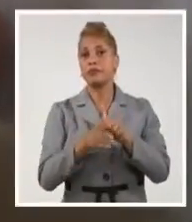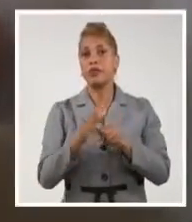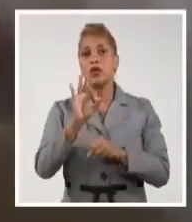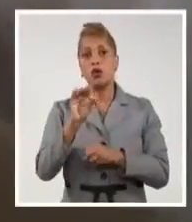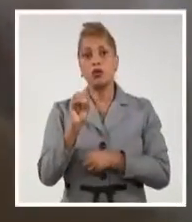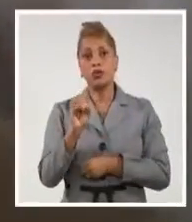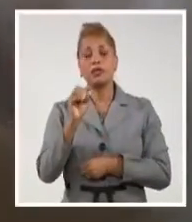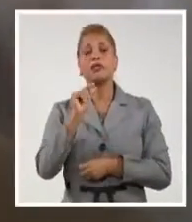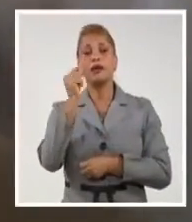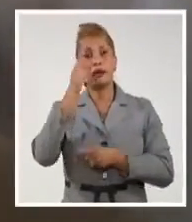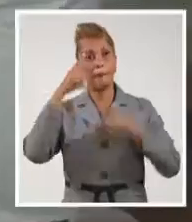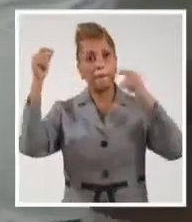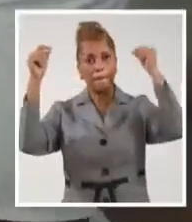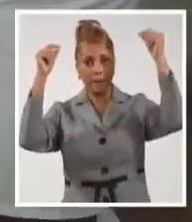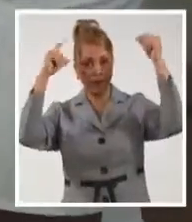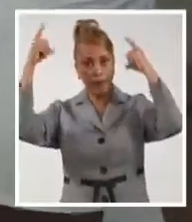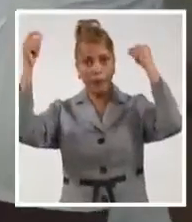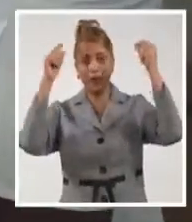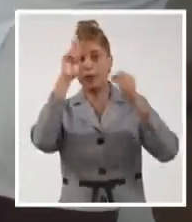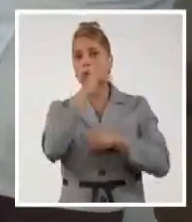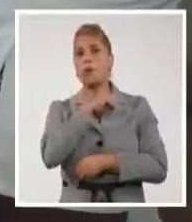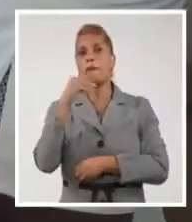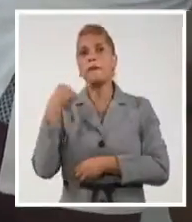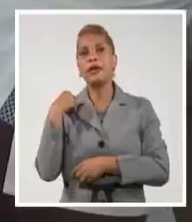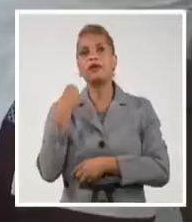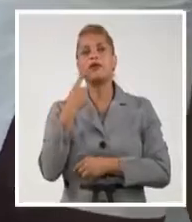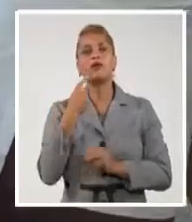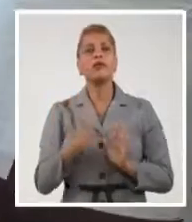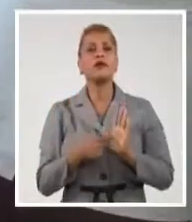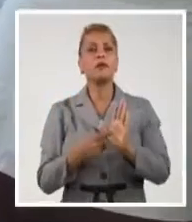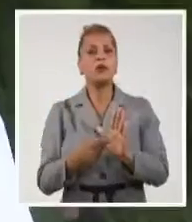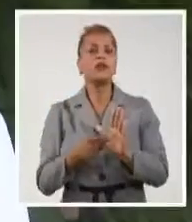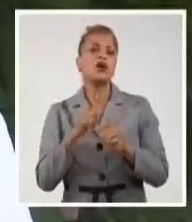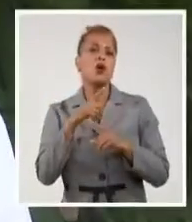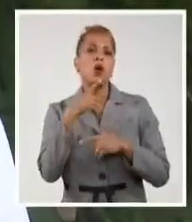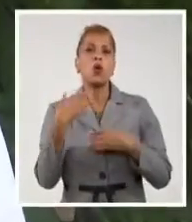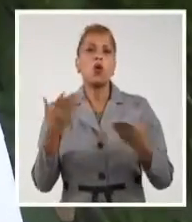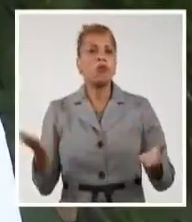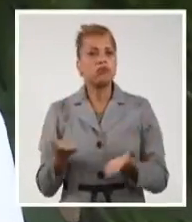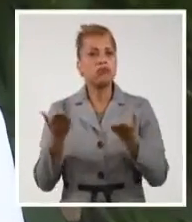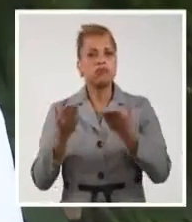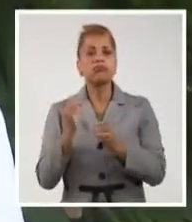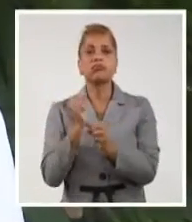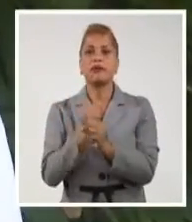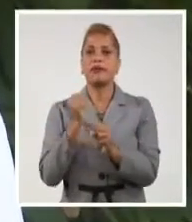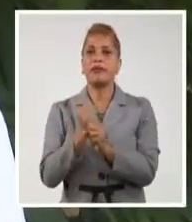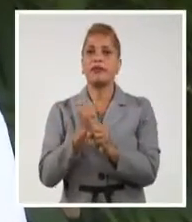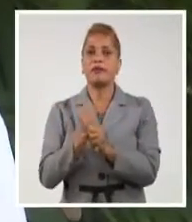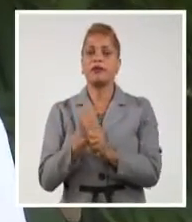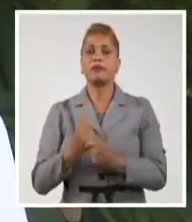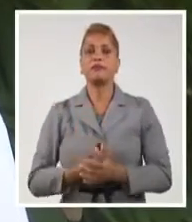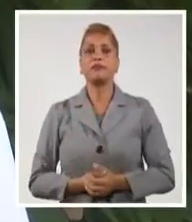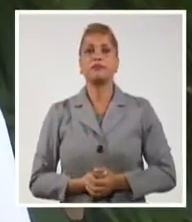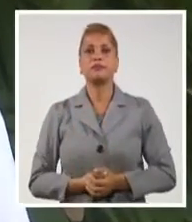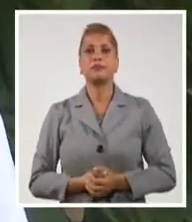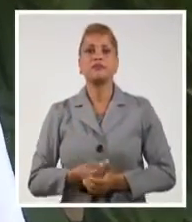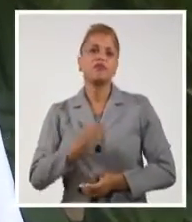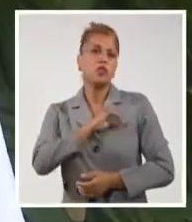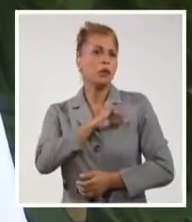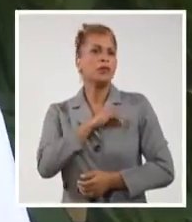médicos, la placa Mérito a la Labor demuestra cómo se construye bien la obra de la vida. Yo me siento realmente muy satisfecha